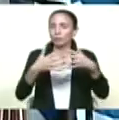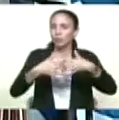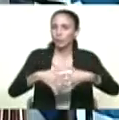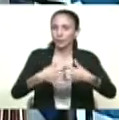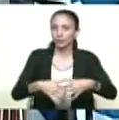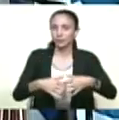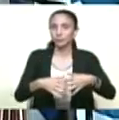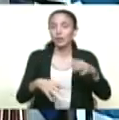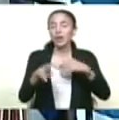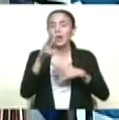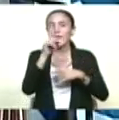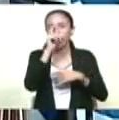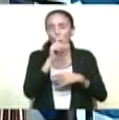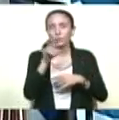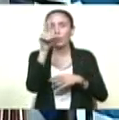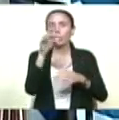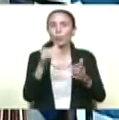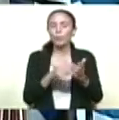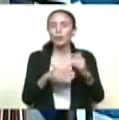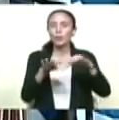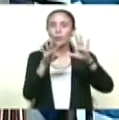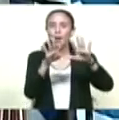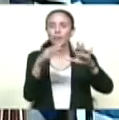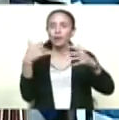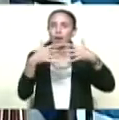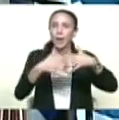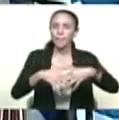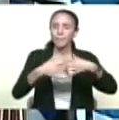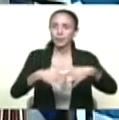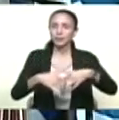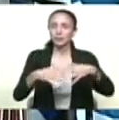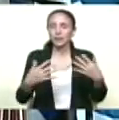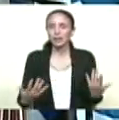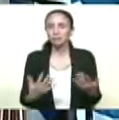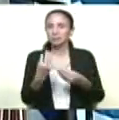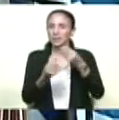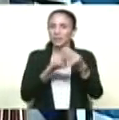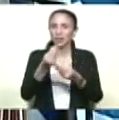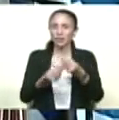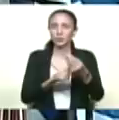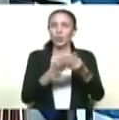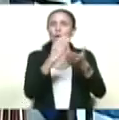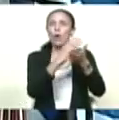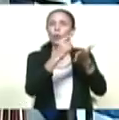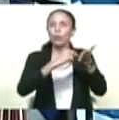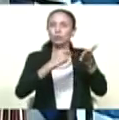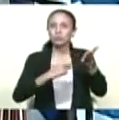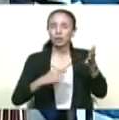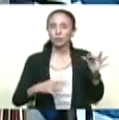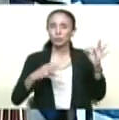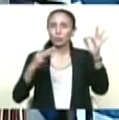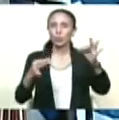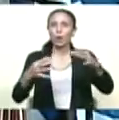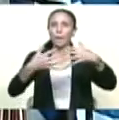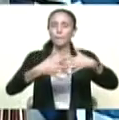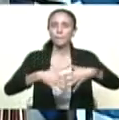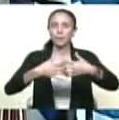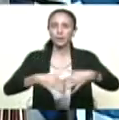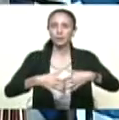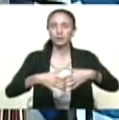2009 esta empresa estatal suscribió contratos de servicios con la empresa